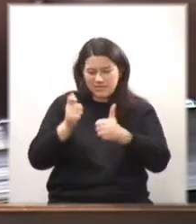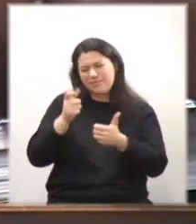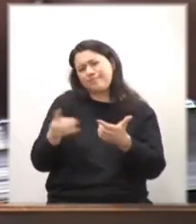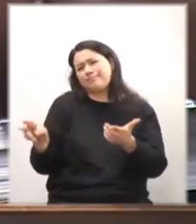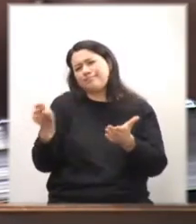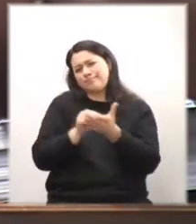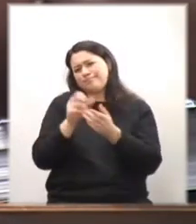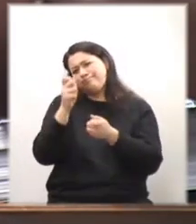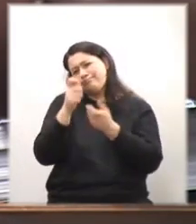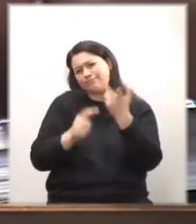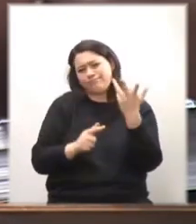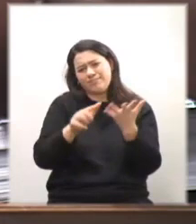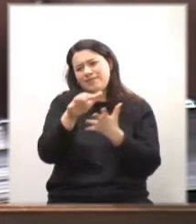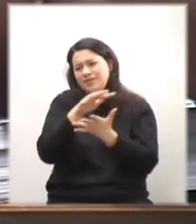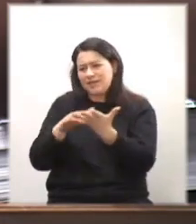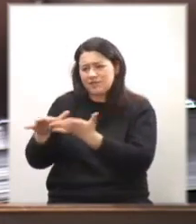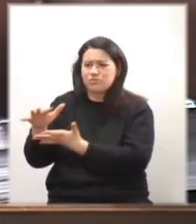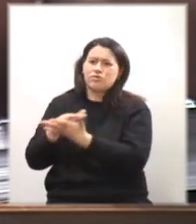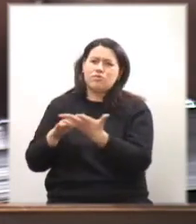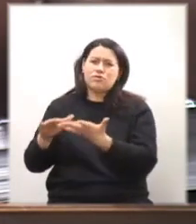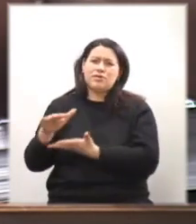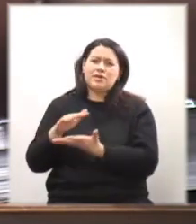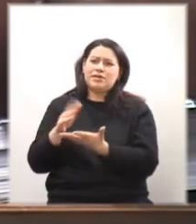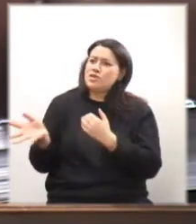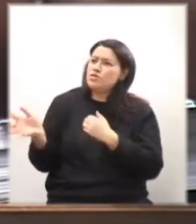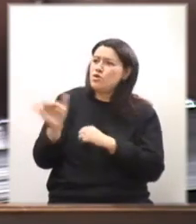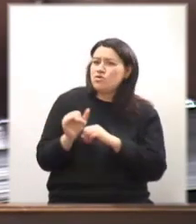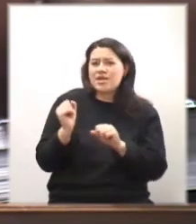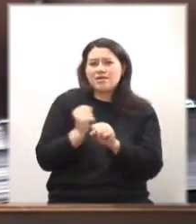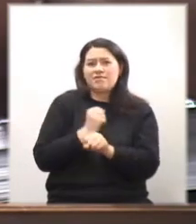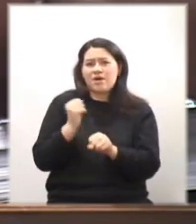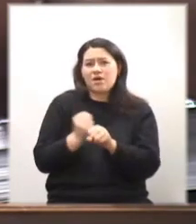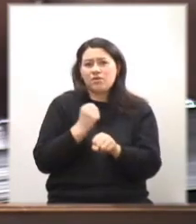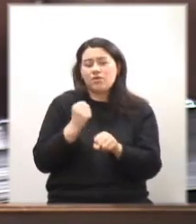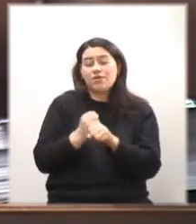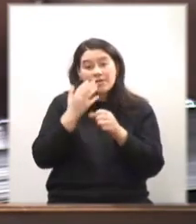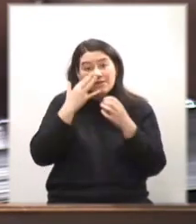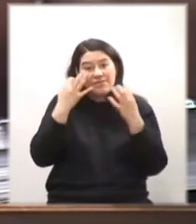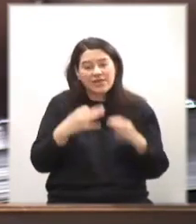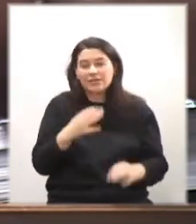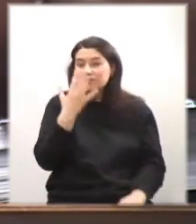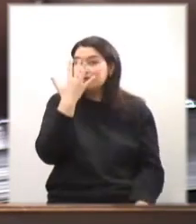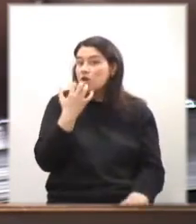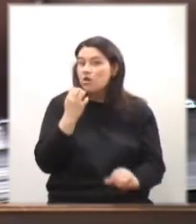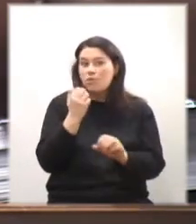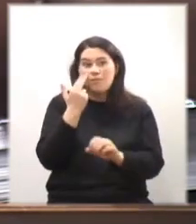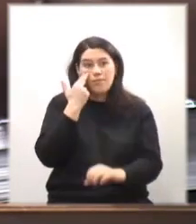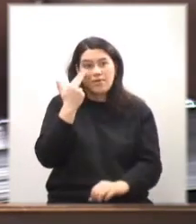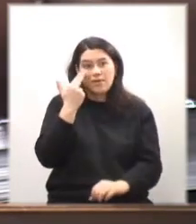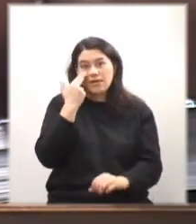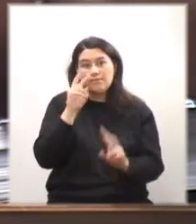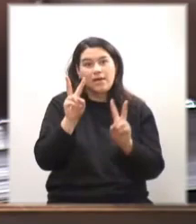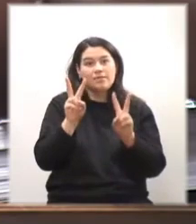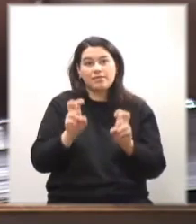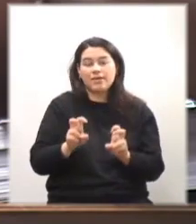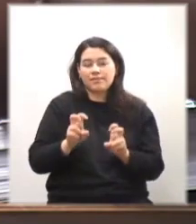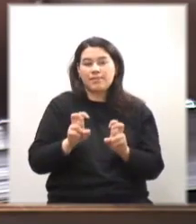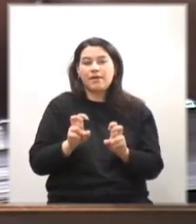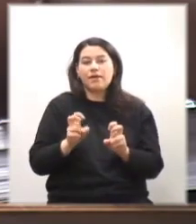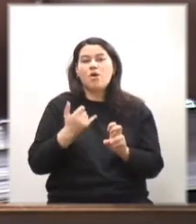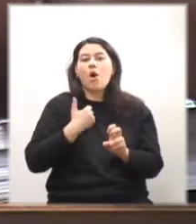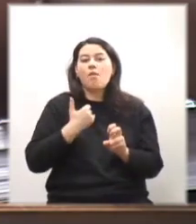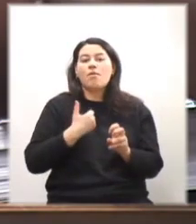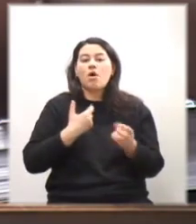un conjunto de sectores y áreas de actividad que están teniendo serios problemas relacionados a la derivación